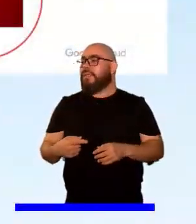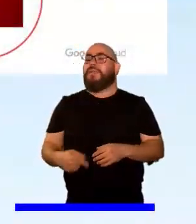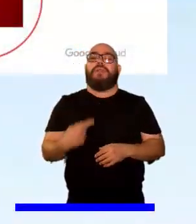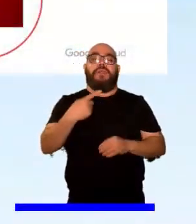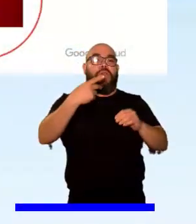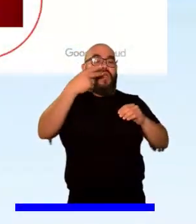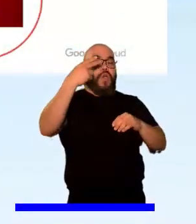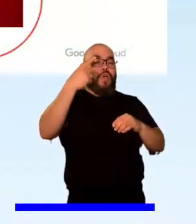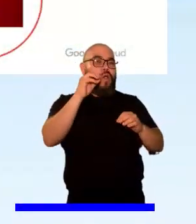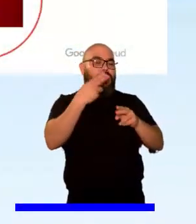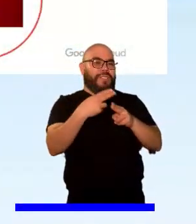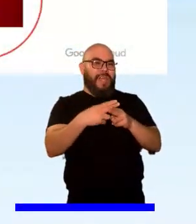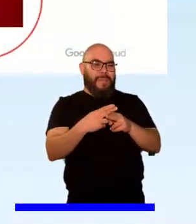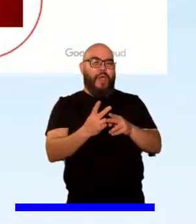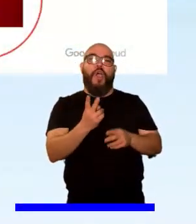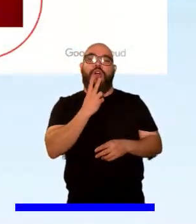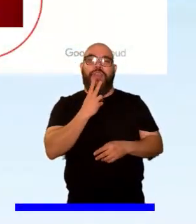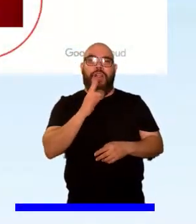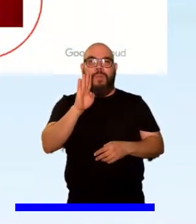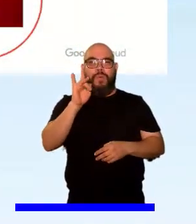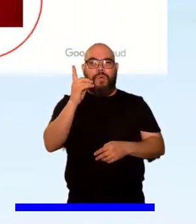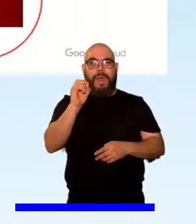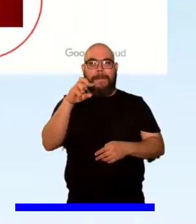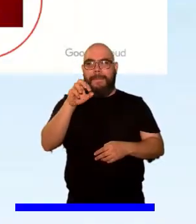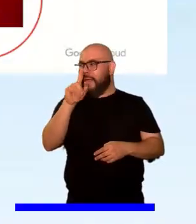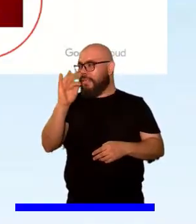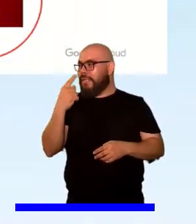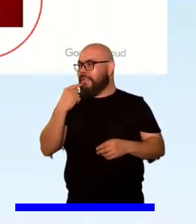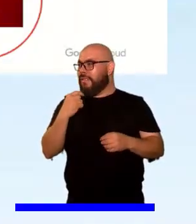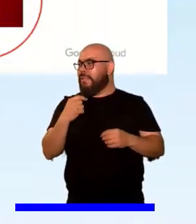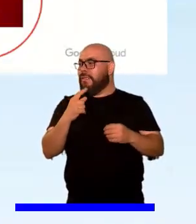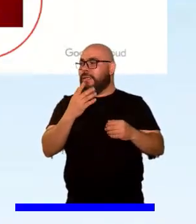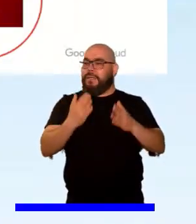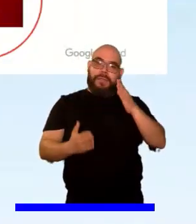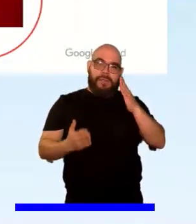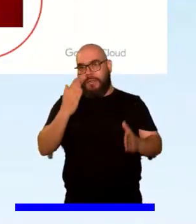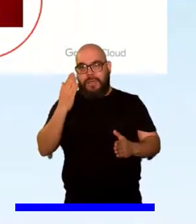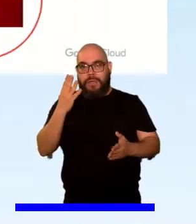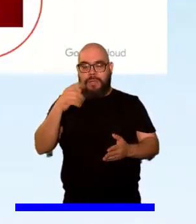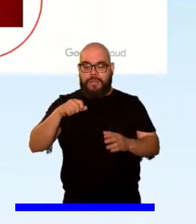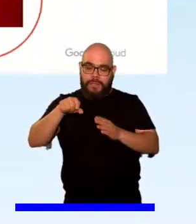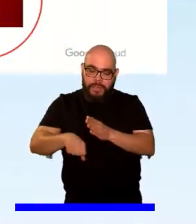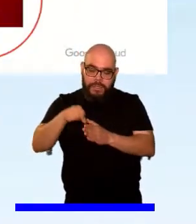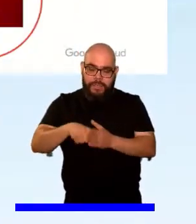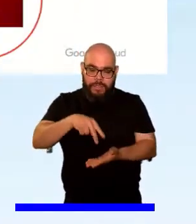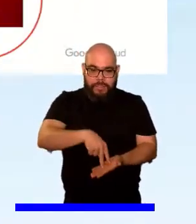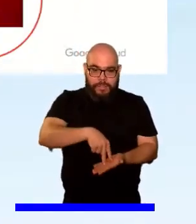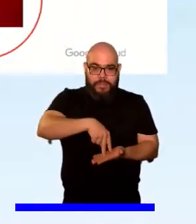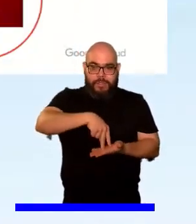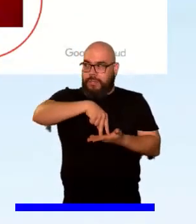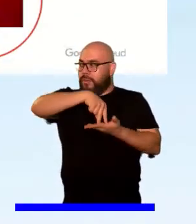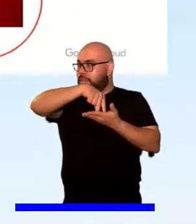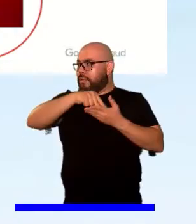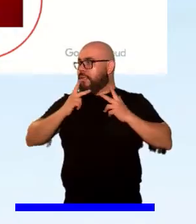Budapest, pero básicamente lo que está mostrando es alguien que tiene miedo de una máquina que se mueve sola, que es un ascensor. Entonces le piden a alguien, a un